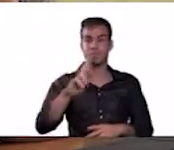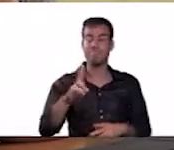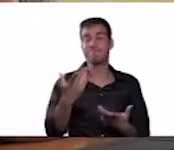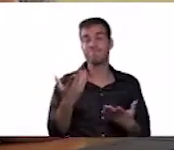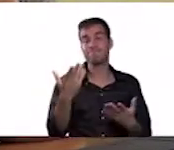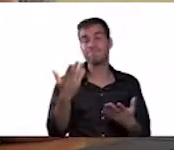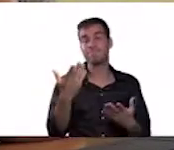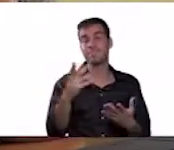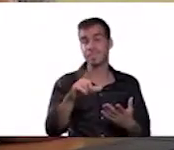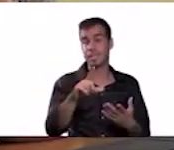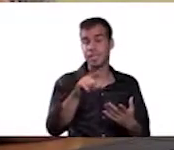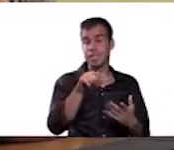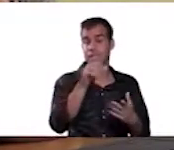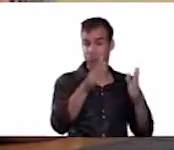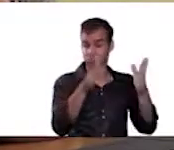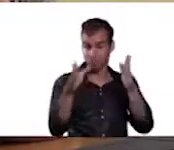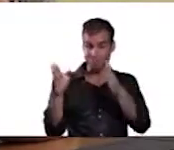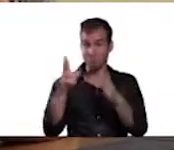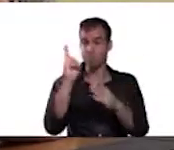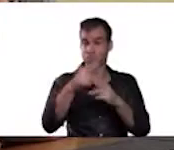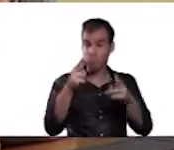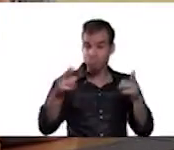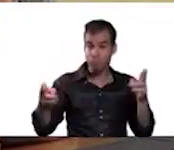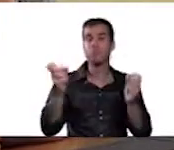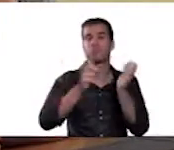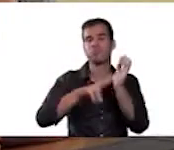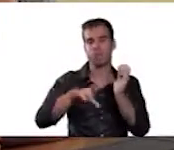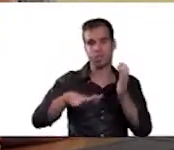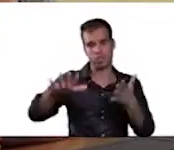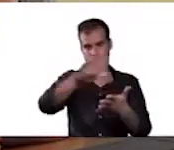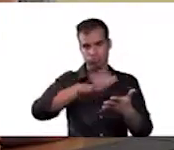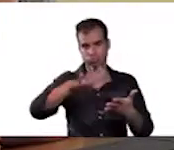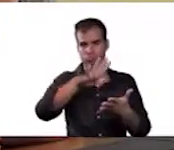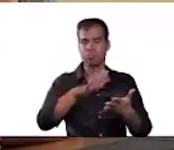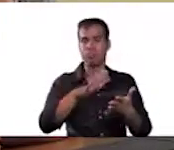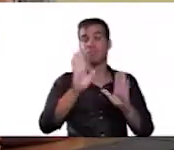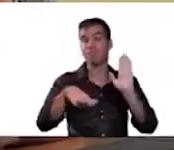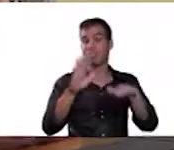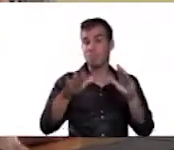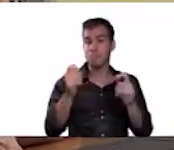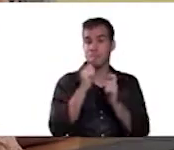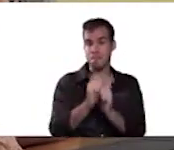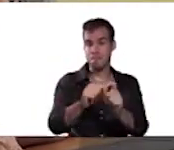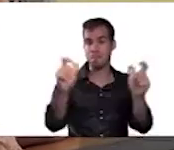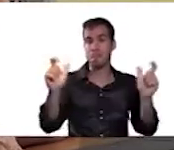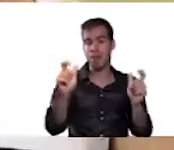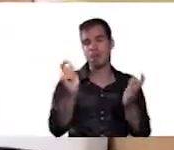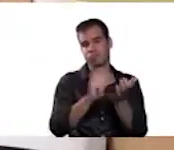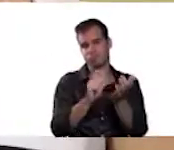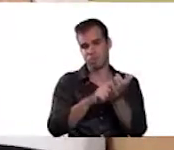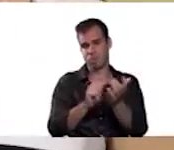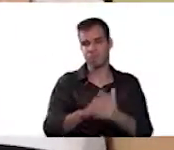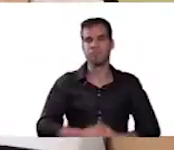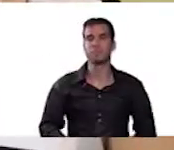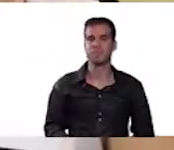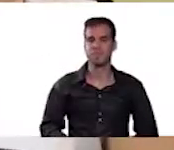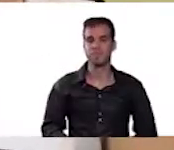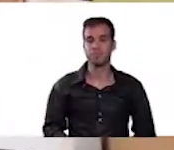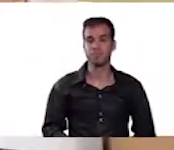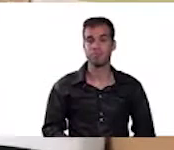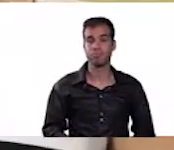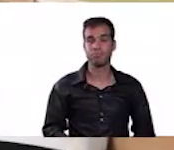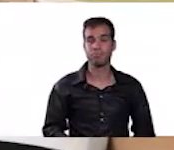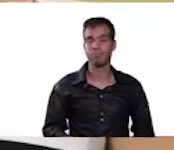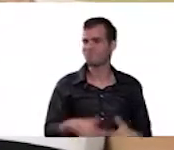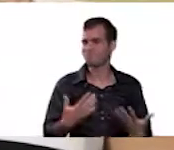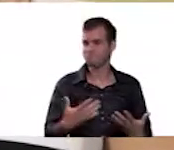de EOC y SO se van a orientar a nivel provincial en dependencia donde esté la mayor matrícula de estos. El proceder será el